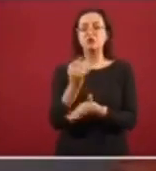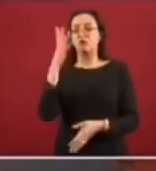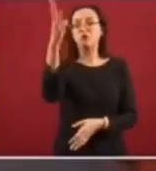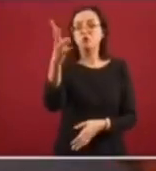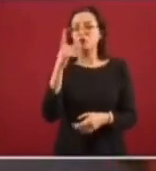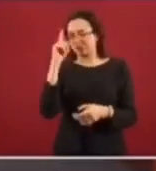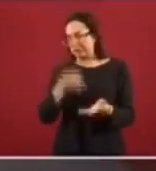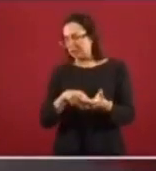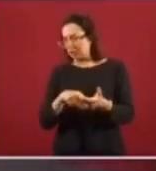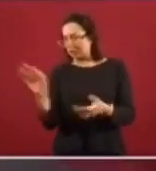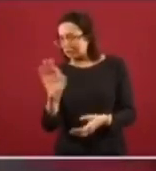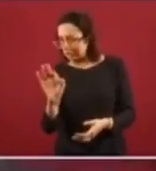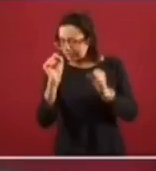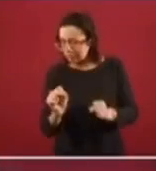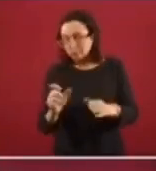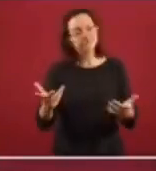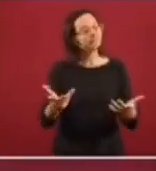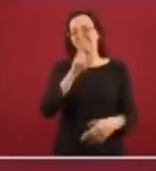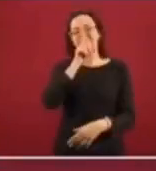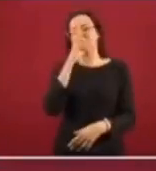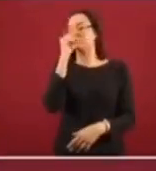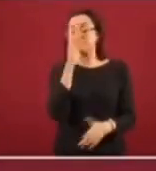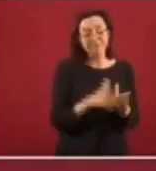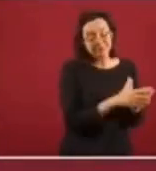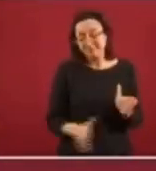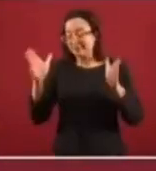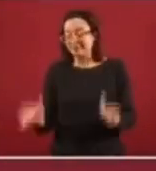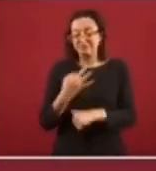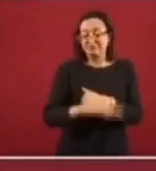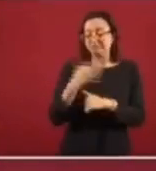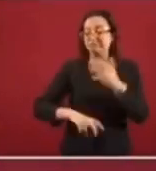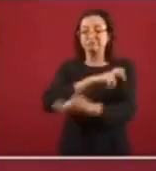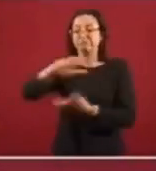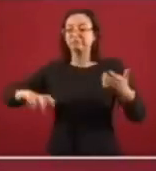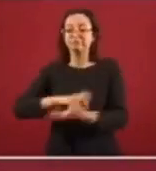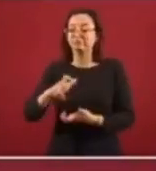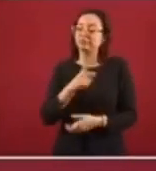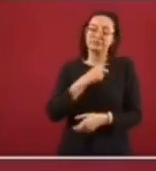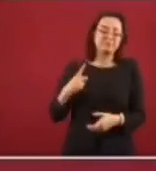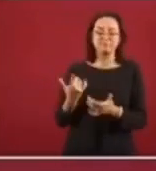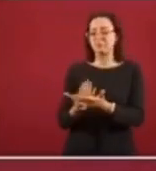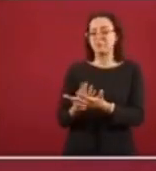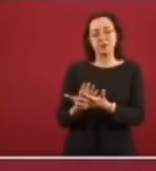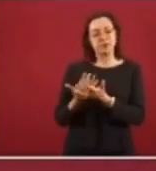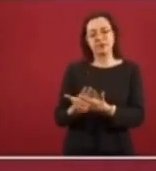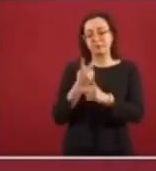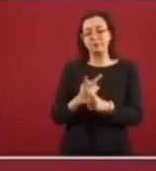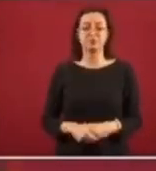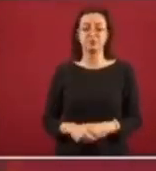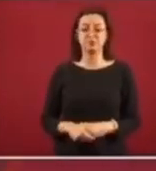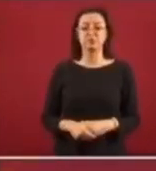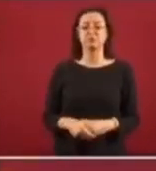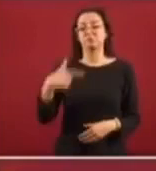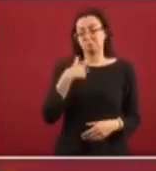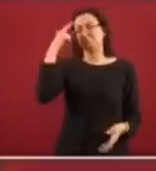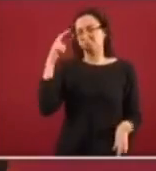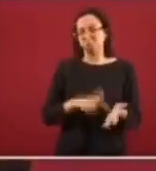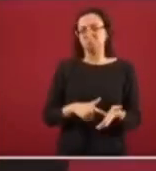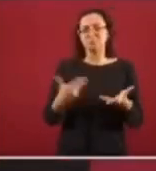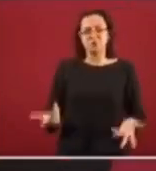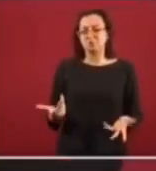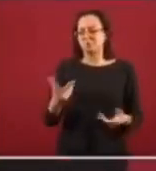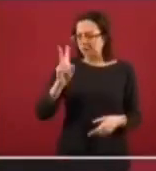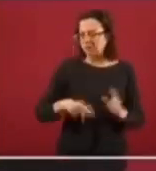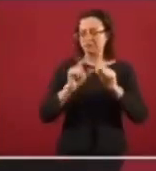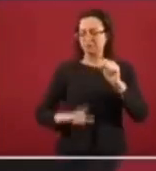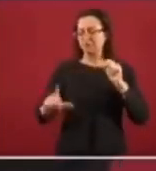pronósticos a partir de lo que está sucediendo ahora. Hay que esperarnos, y yo soy optimista, además, que es mucha la fortaleza de